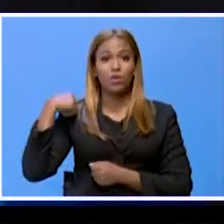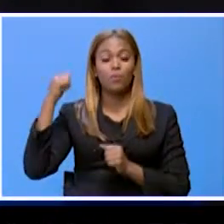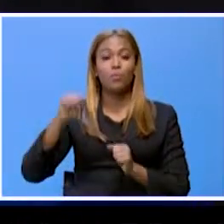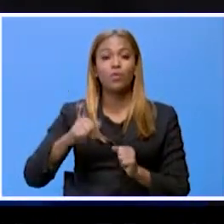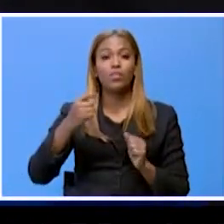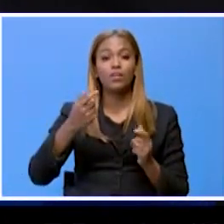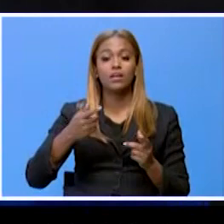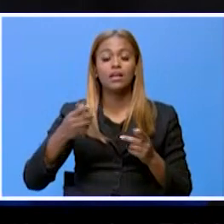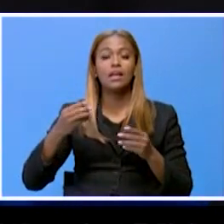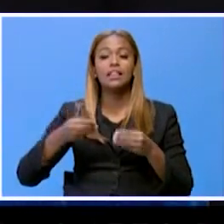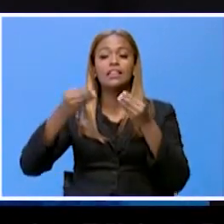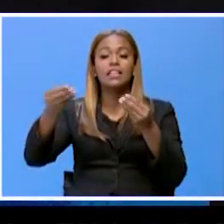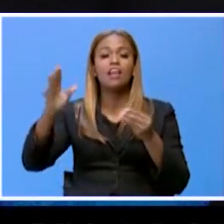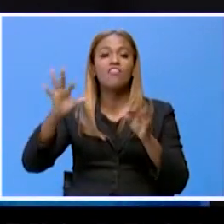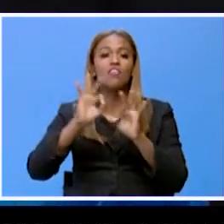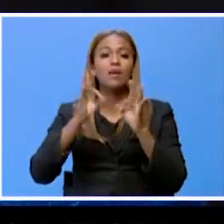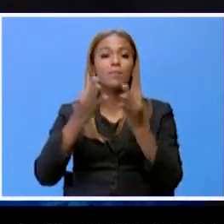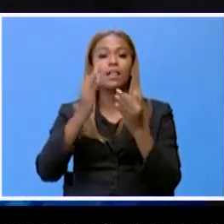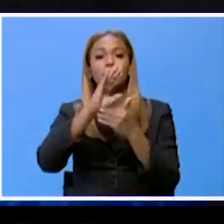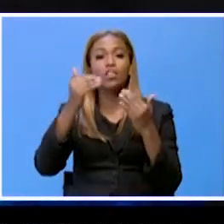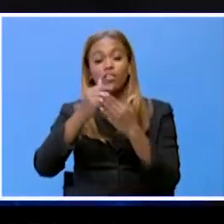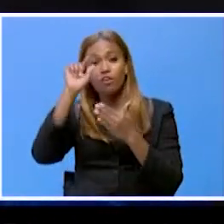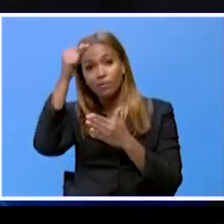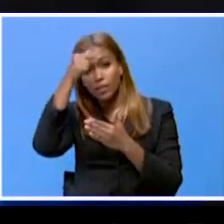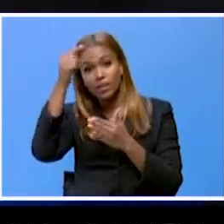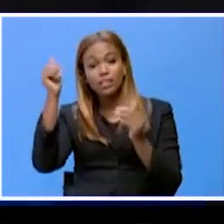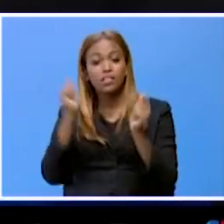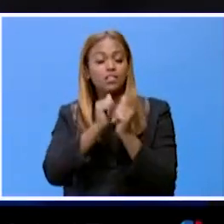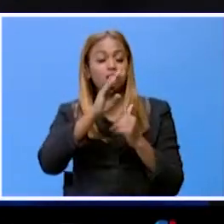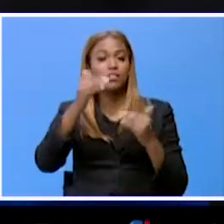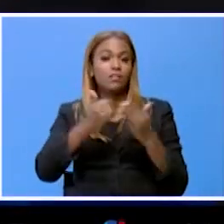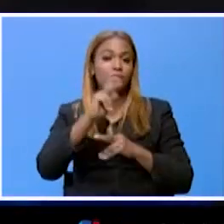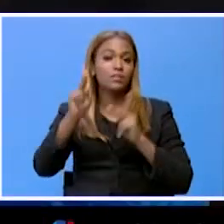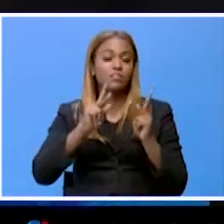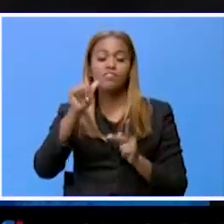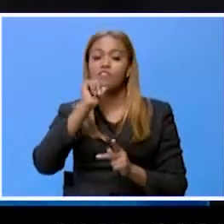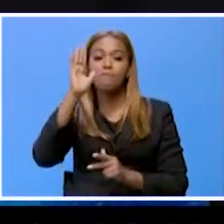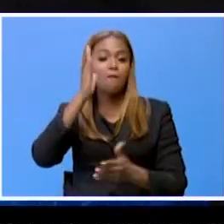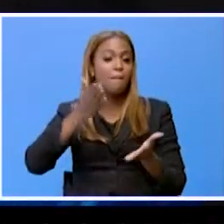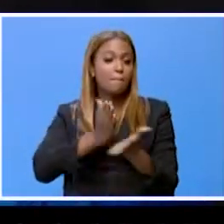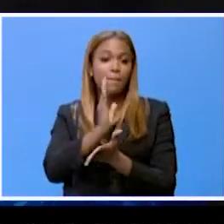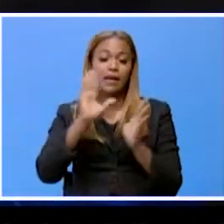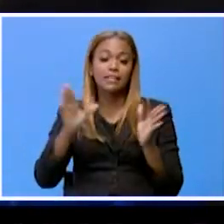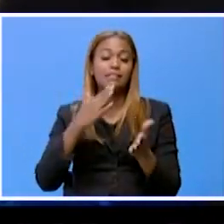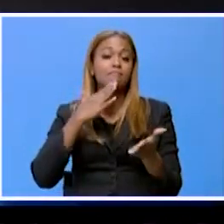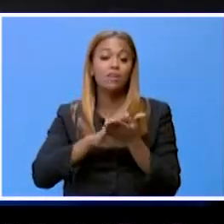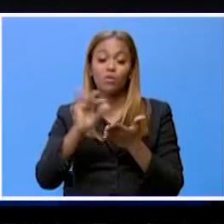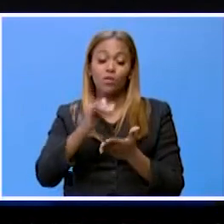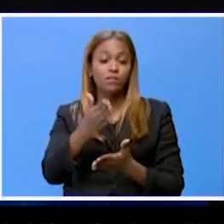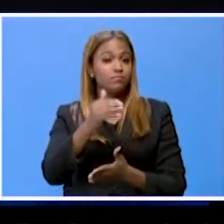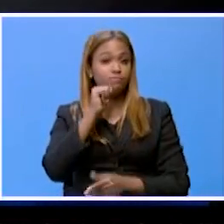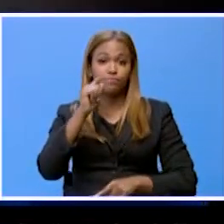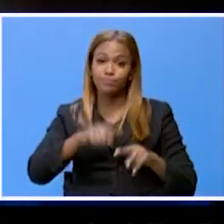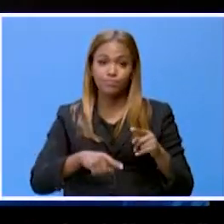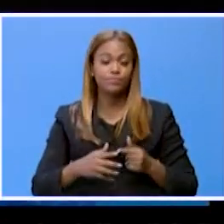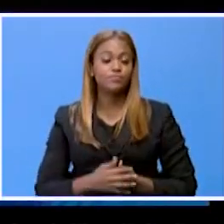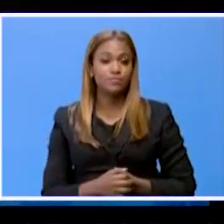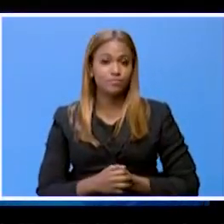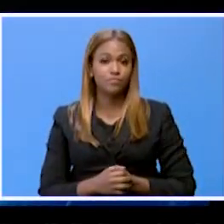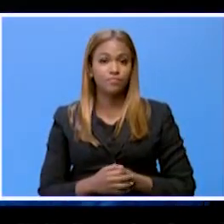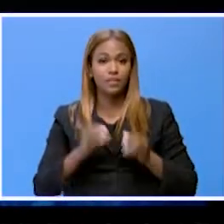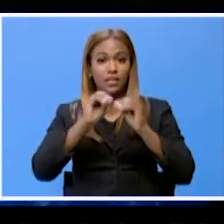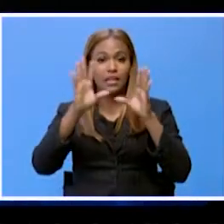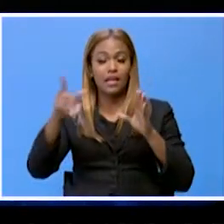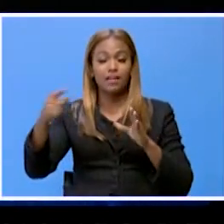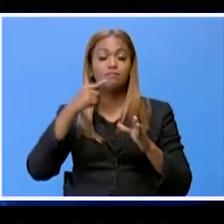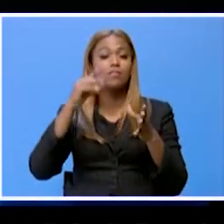la determinación de todo un gobierno y de todo un pueblo de que no vamos a permitir un acto como este. Dejo claro que sus